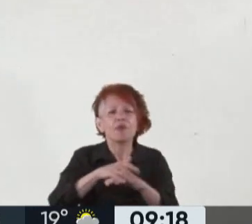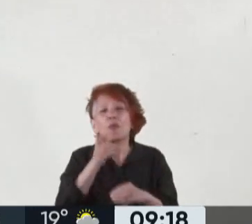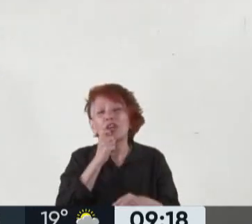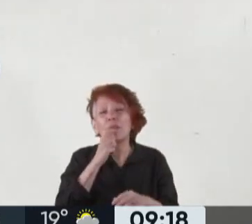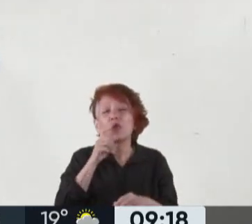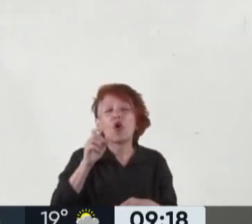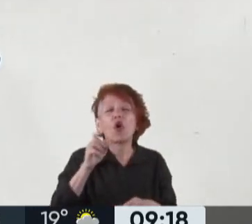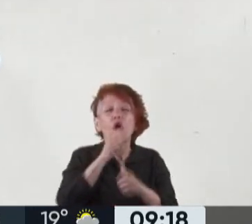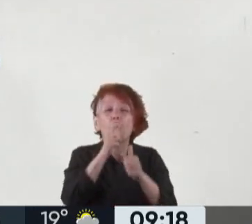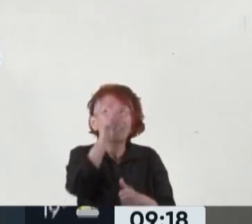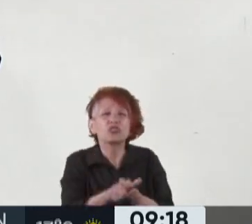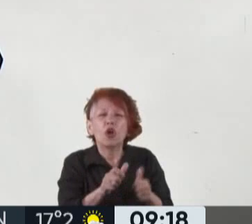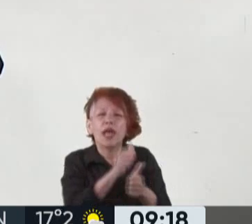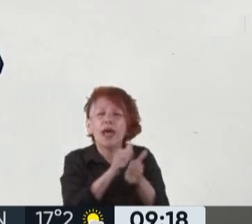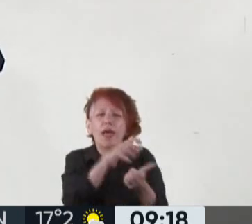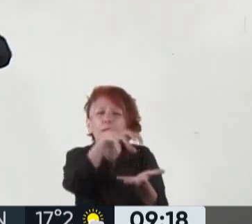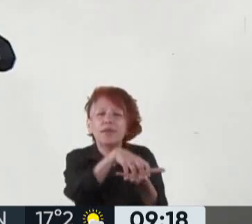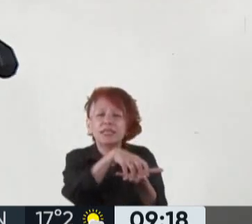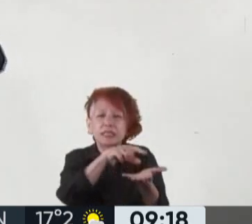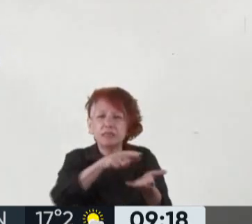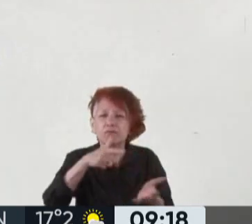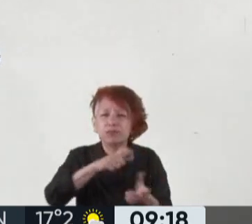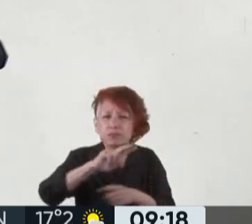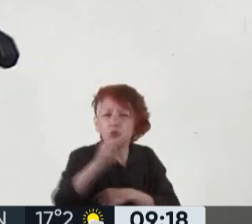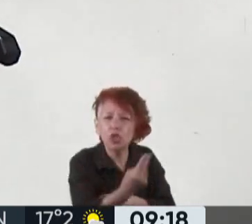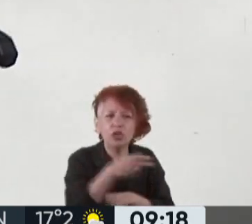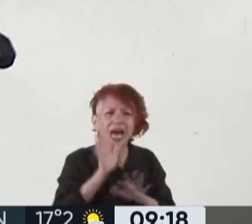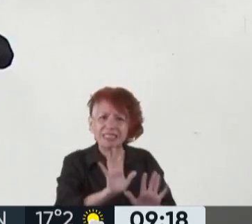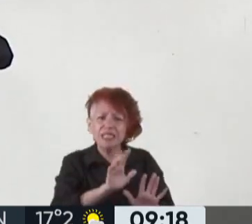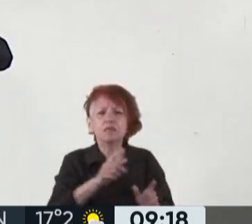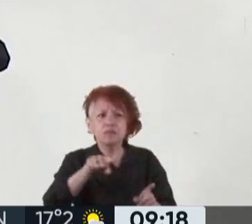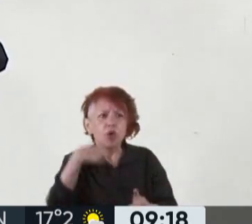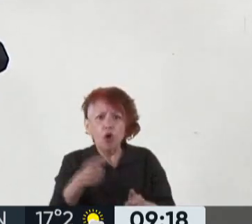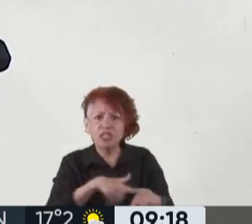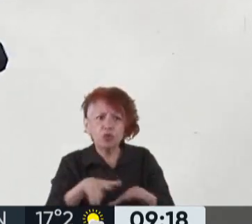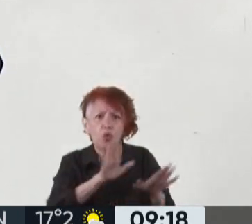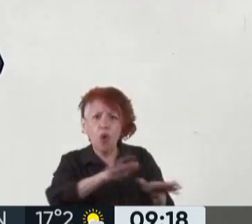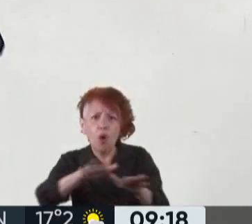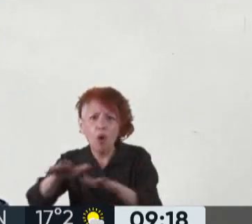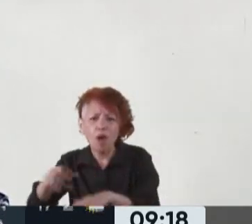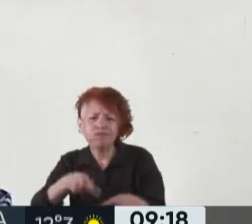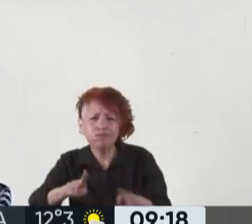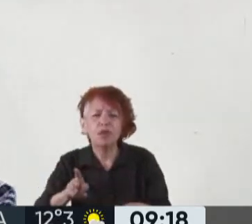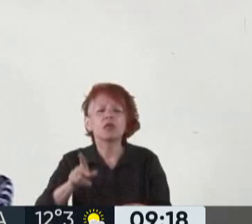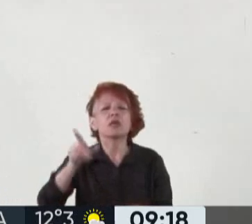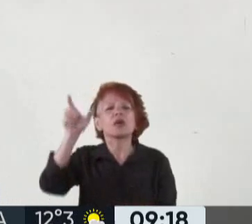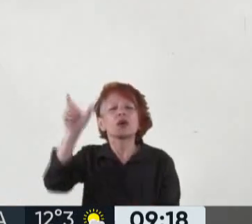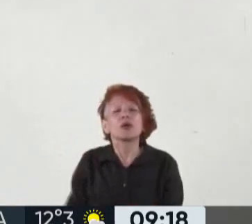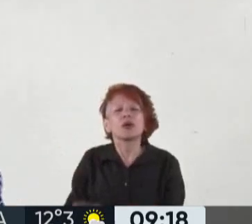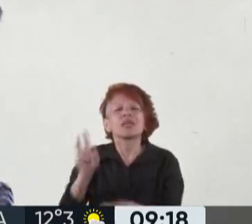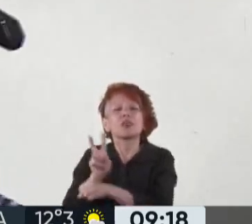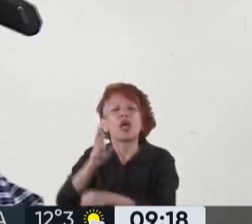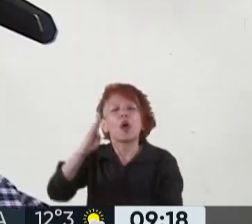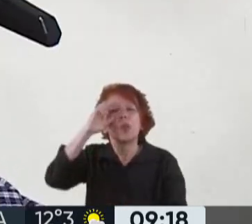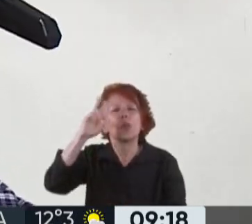empresario Blaquier también, que se suceden y se repiten. Sergio Berni, el ministro de Seguridad, a veces ha dicho que tiene que ver con la